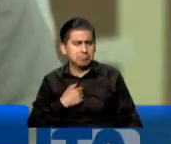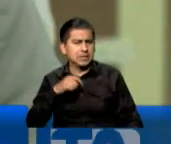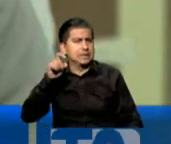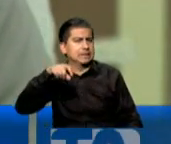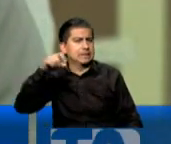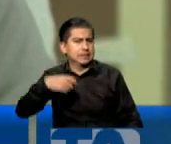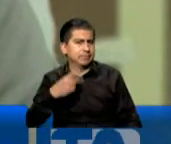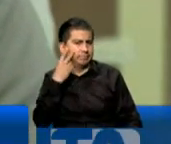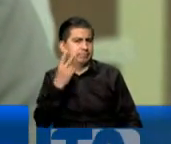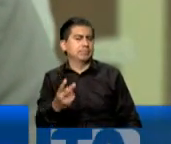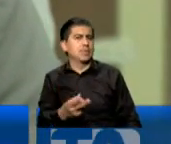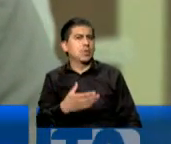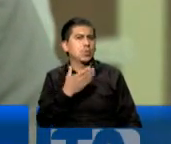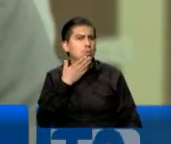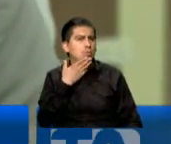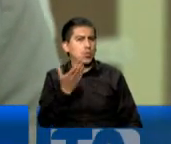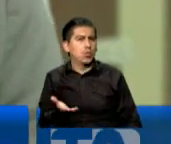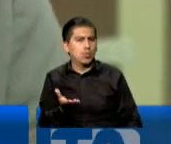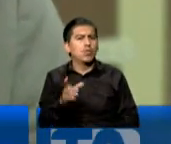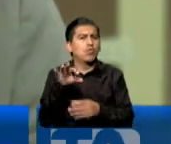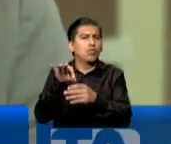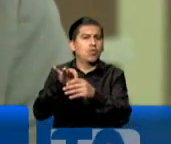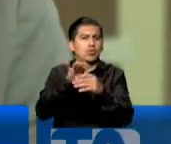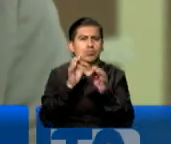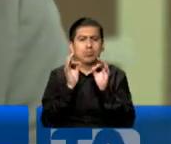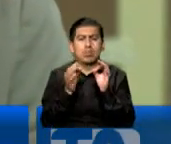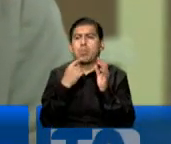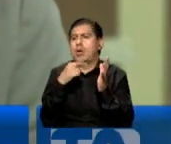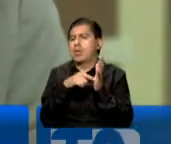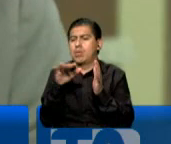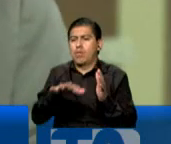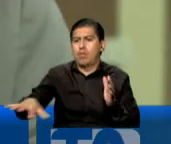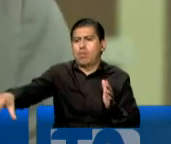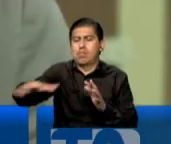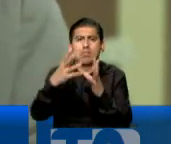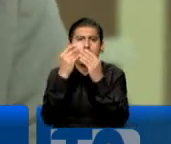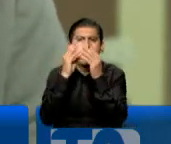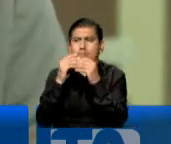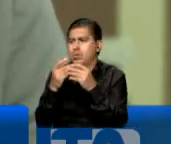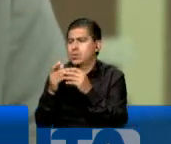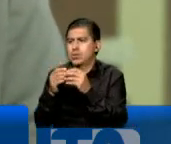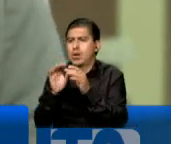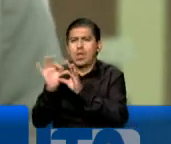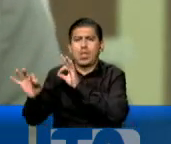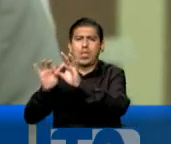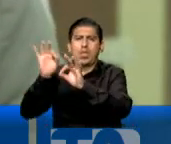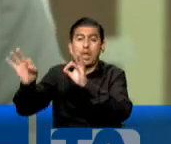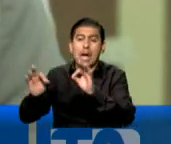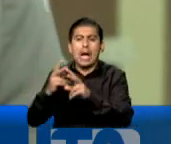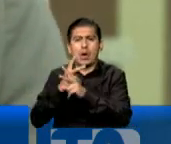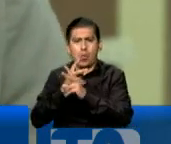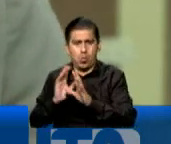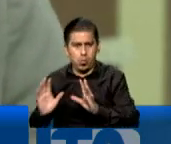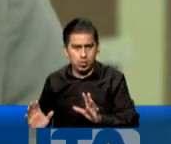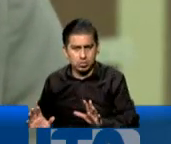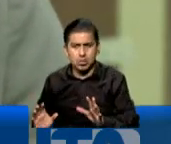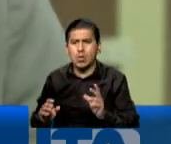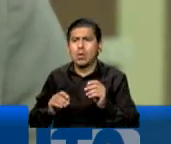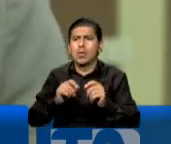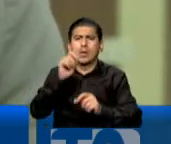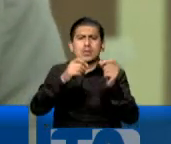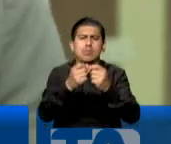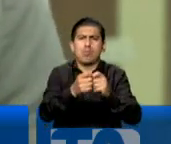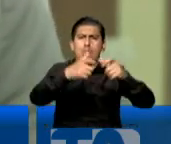mirar y priorizar dónde son las zonas de mayor riesgo, dónde tenemos mayor número de votantes,